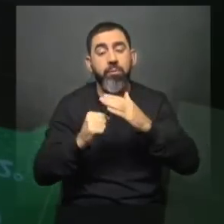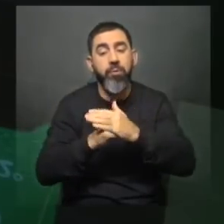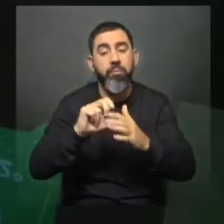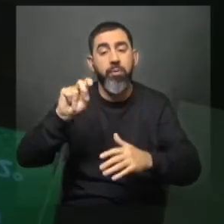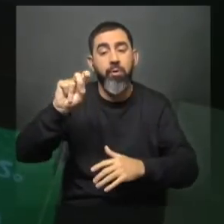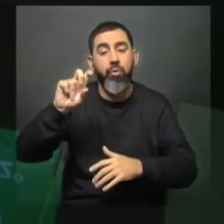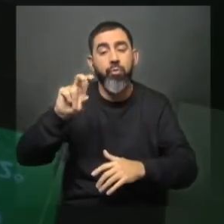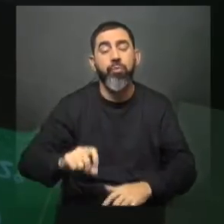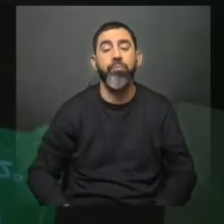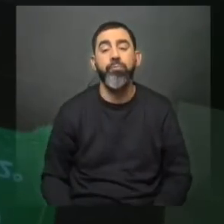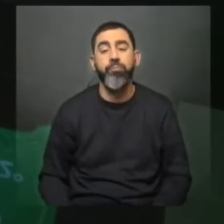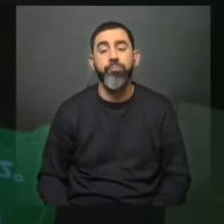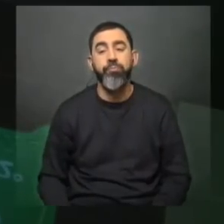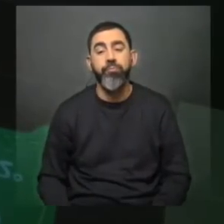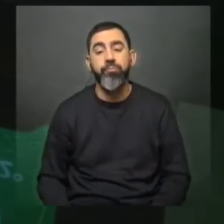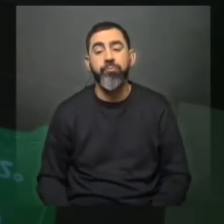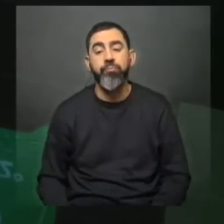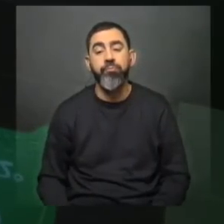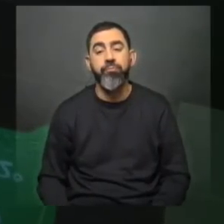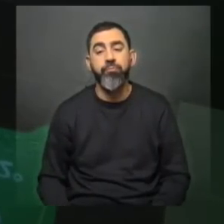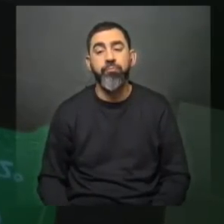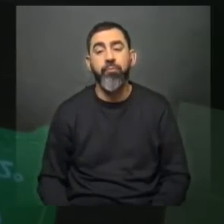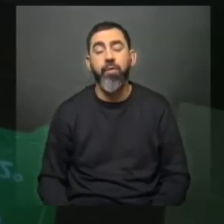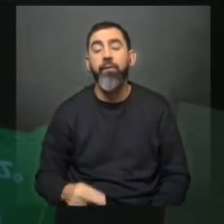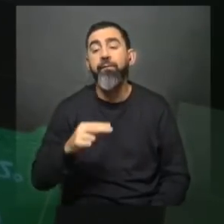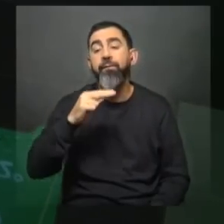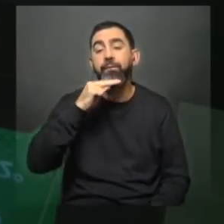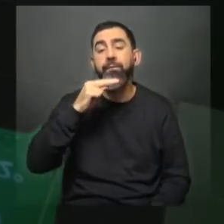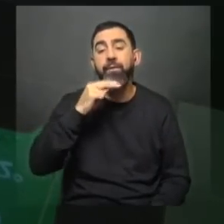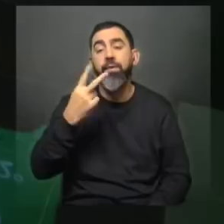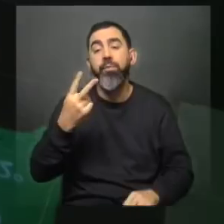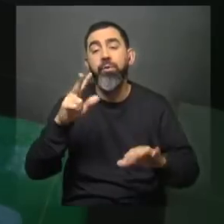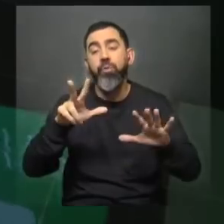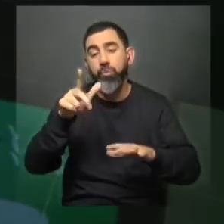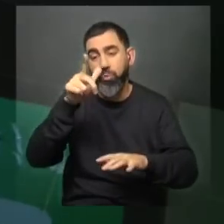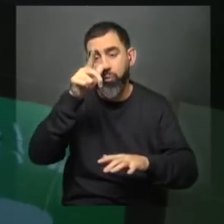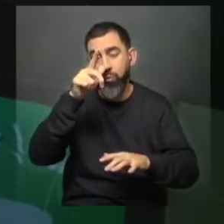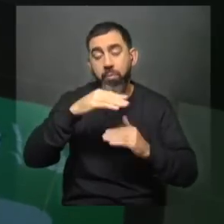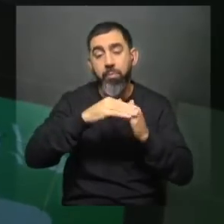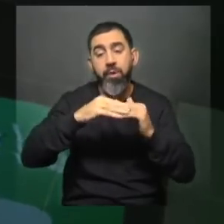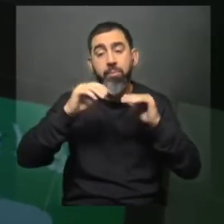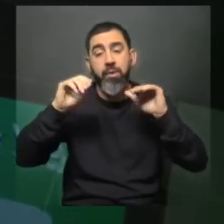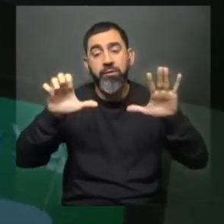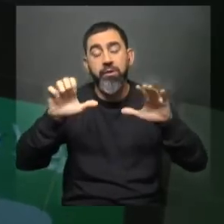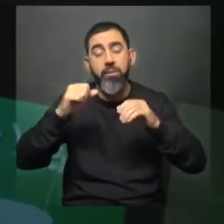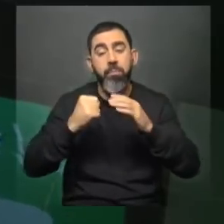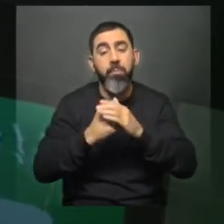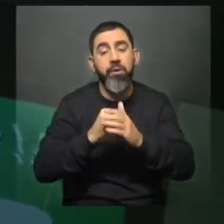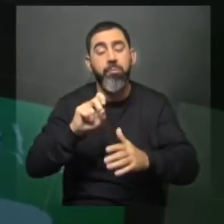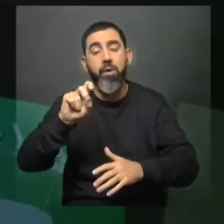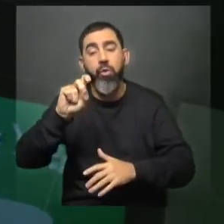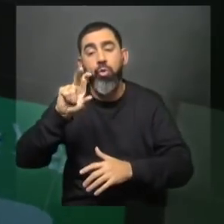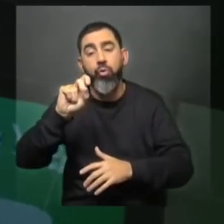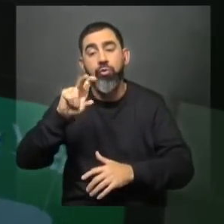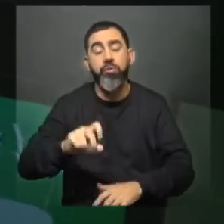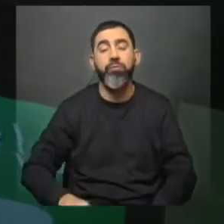metropolitana siete la mínima 12 la máxima Bueno qué pasa el viernes estará nuboso y algo nuboso dice